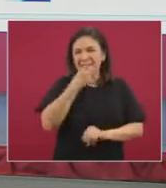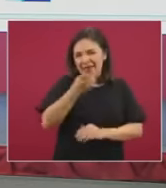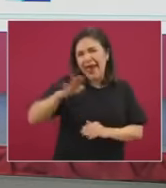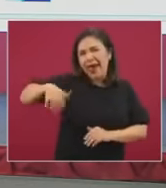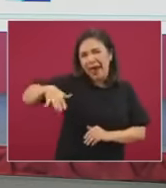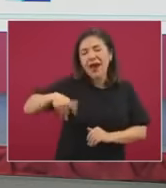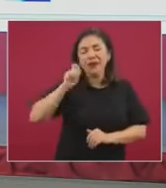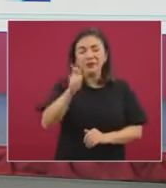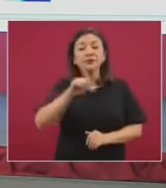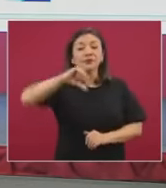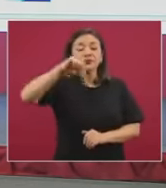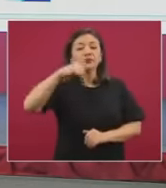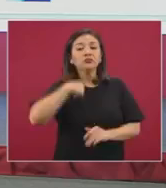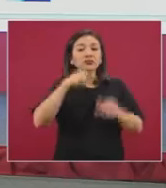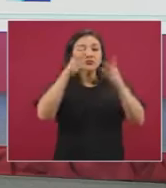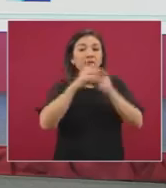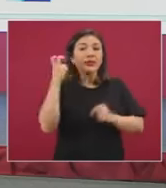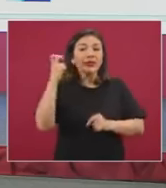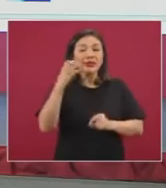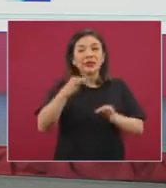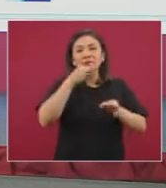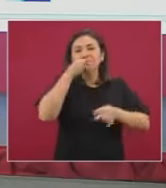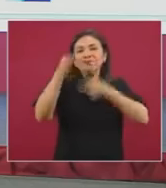voy a presentar este boletín,